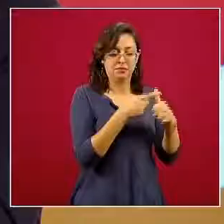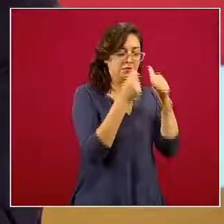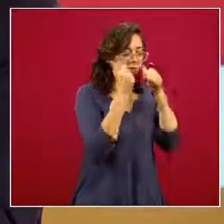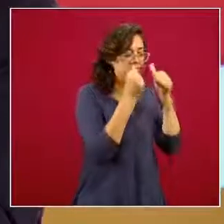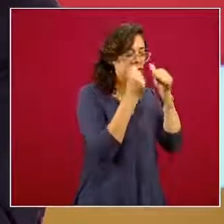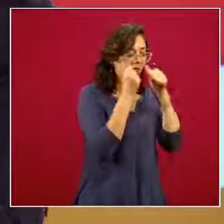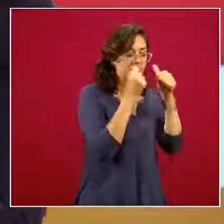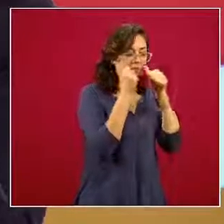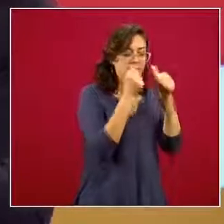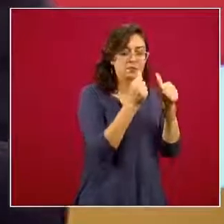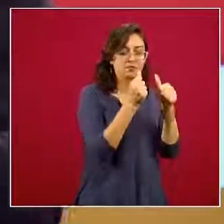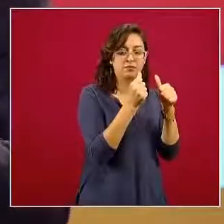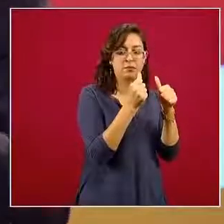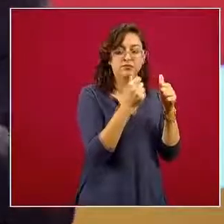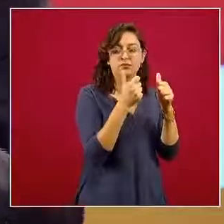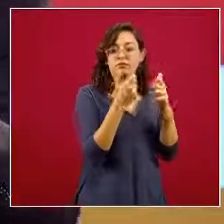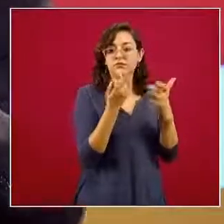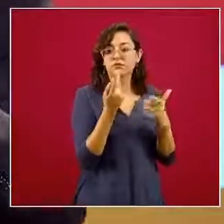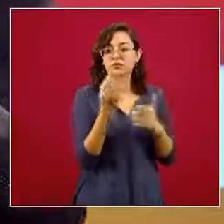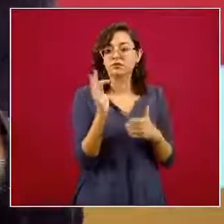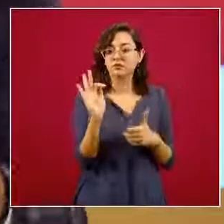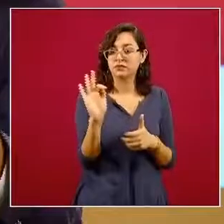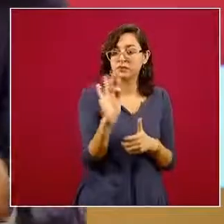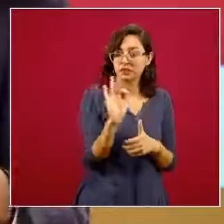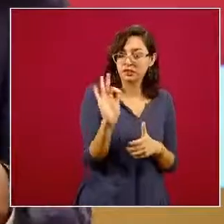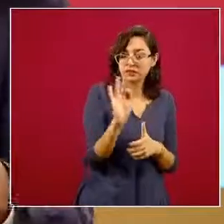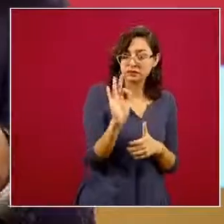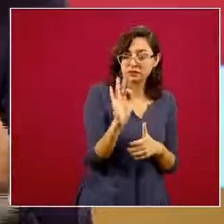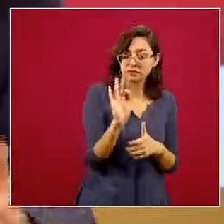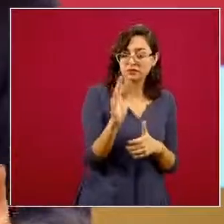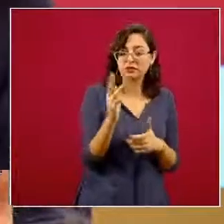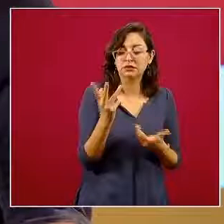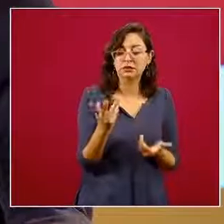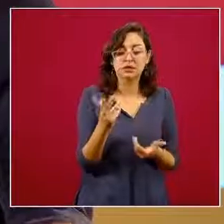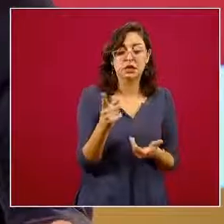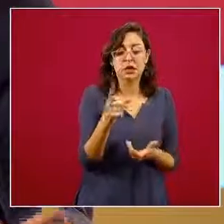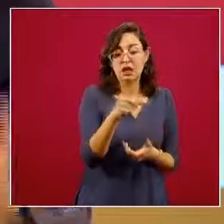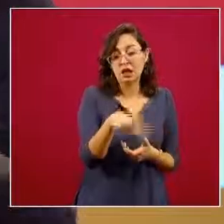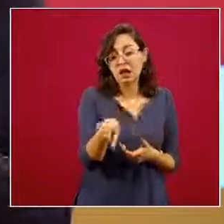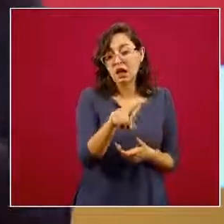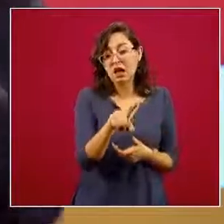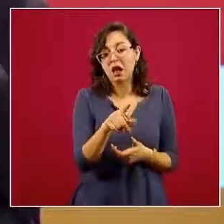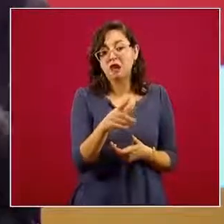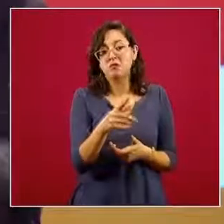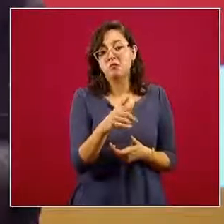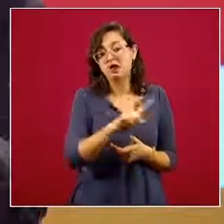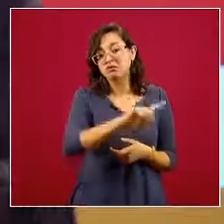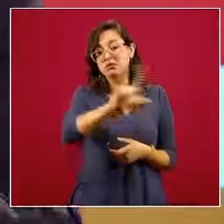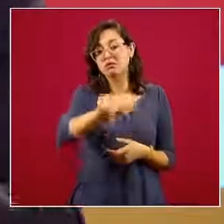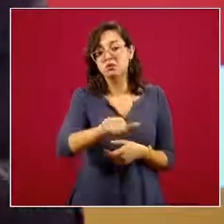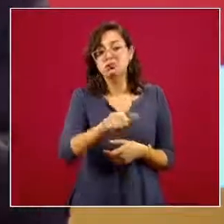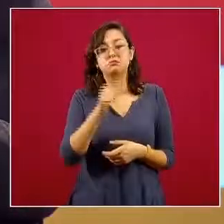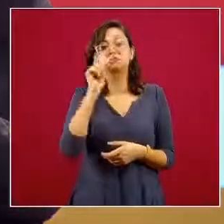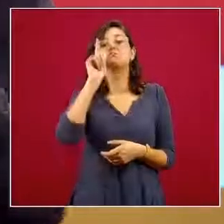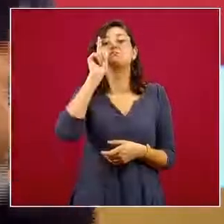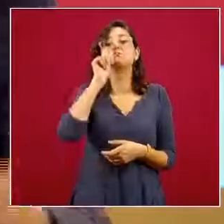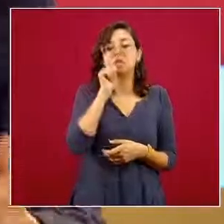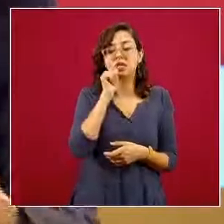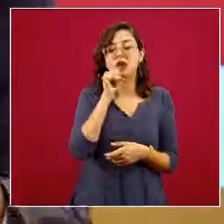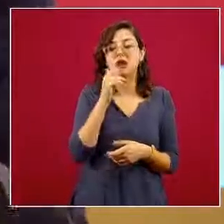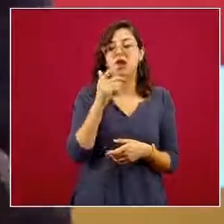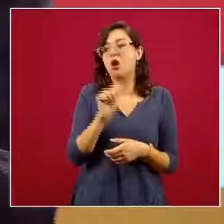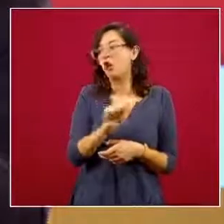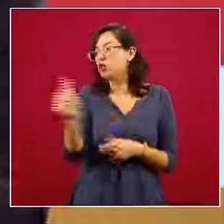ser indeseable que no se reporte en tiempo real un evento como este. Quizá a la mañana siguiente ya va a